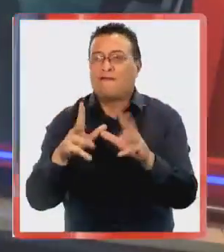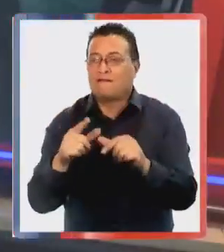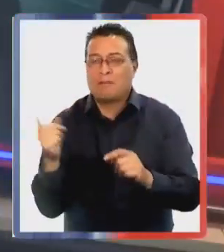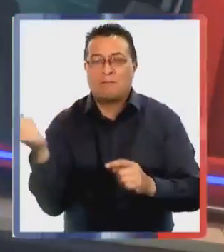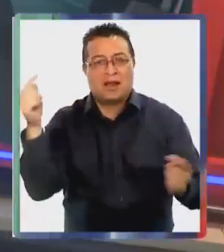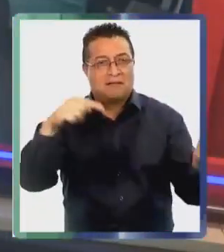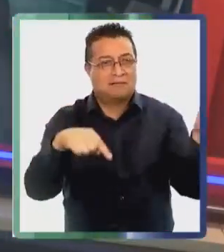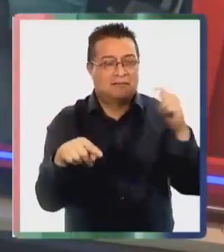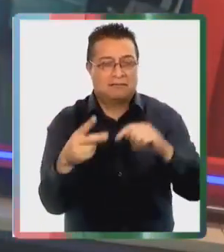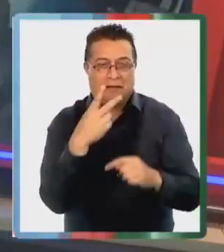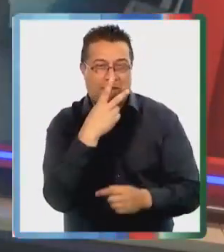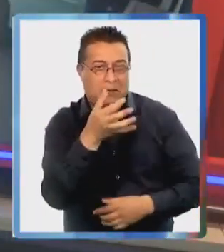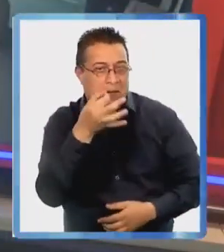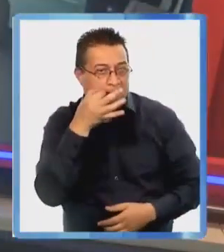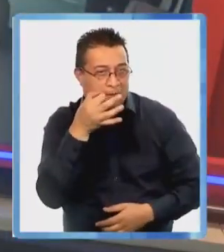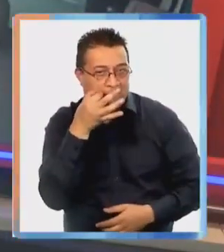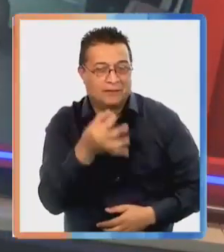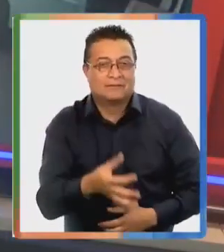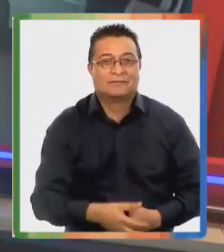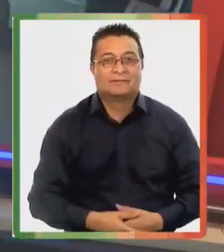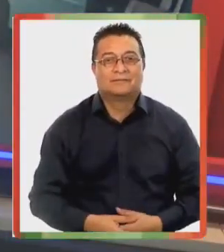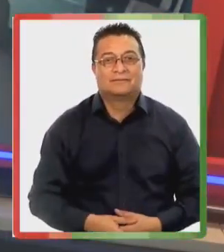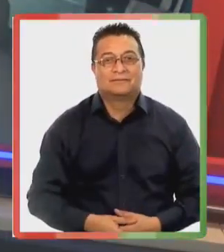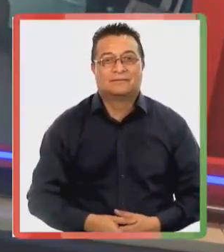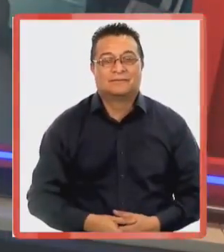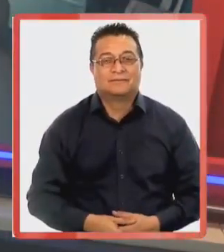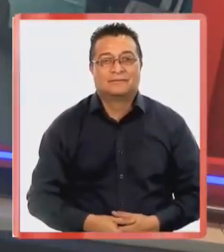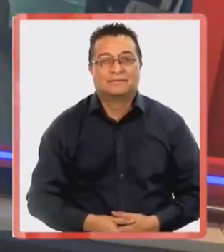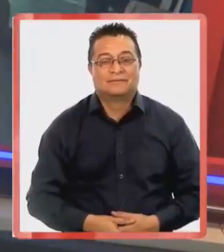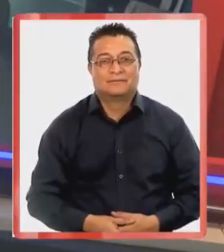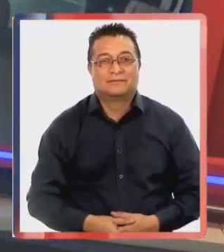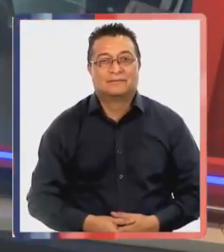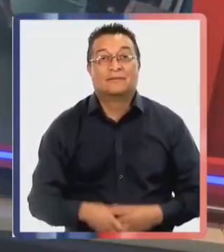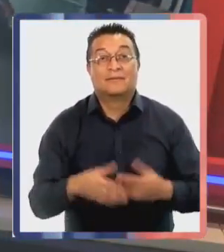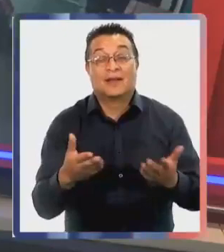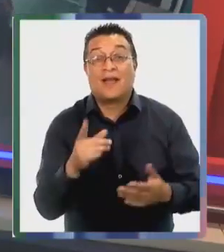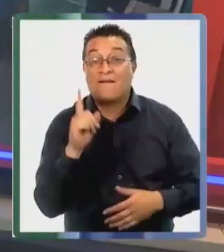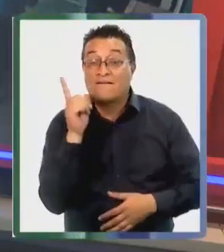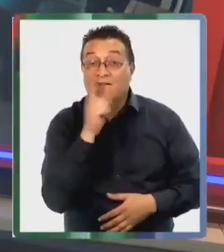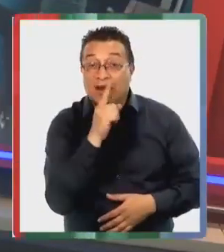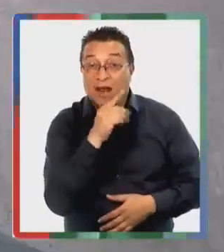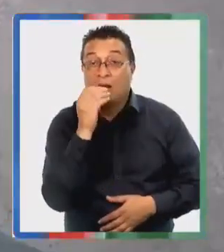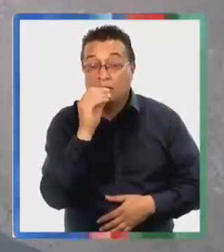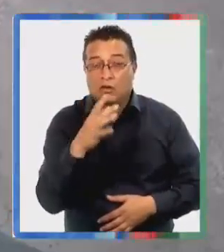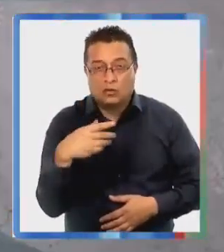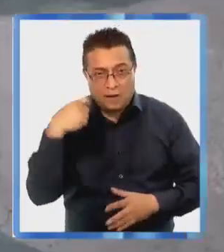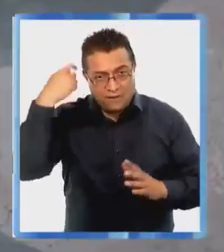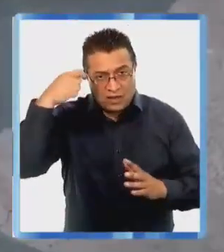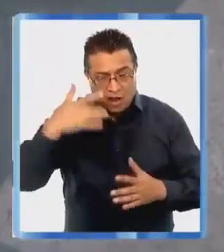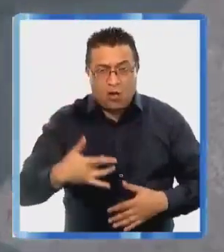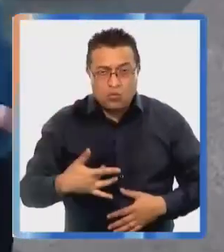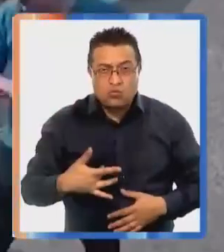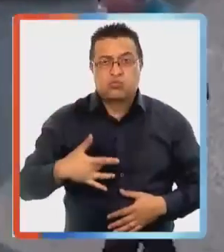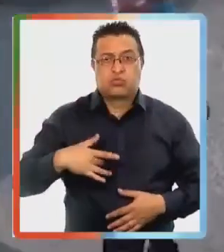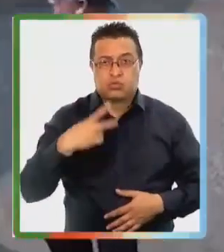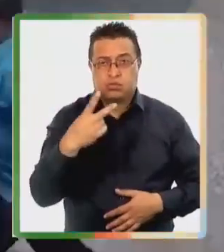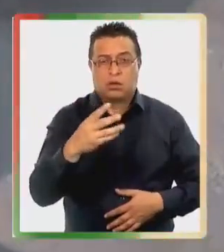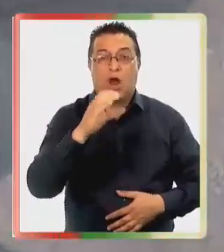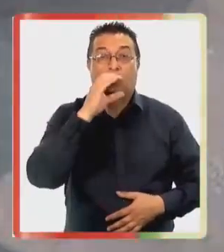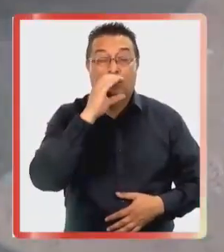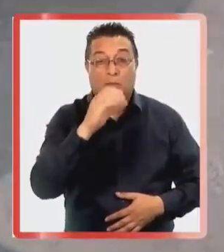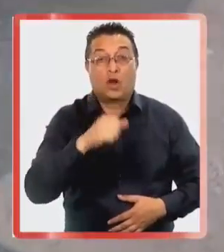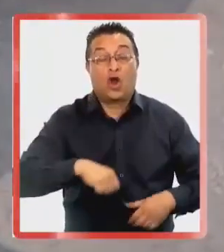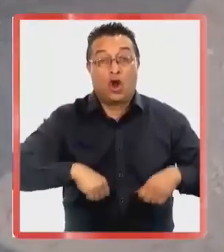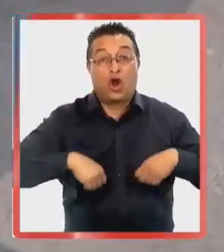Y para terminar, un impactante video muestra cómo en Concepción un joven se salva milagrosamente luego de que un bus detenido de la